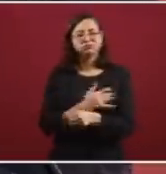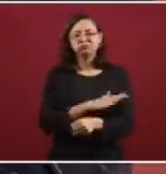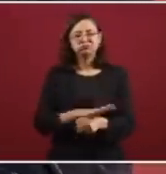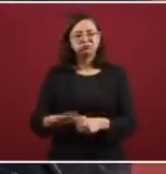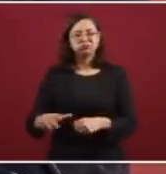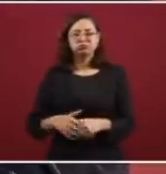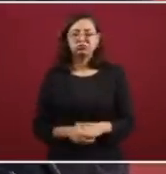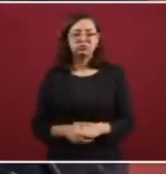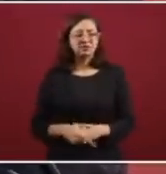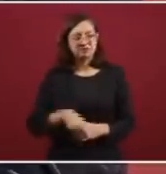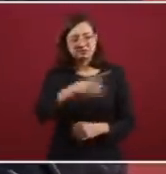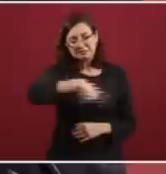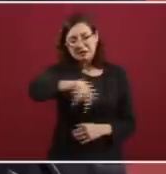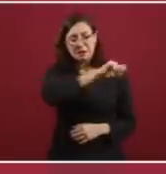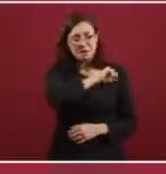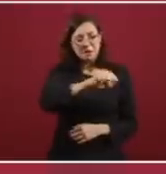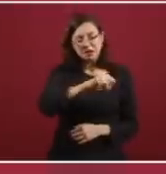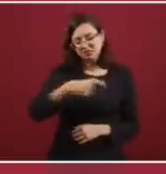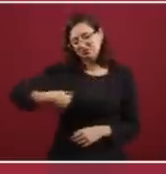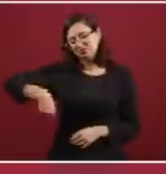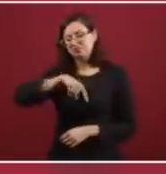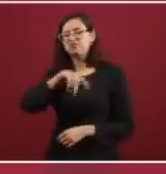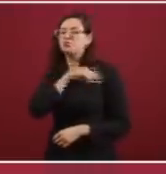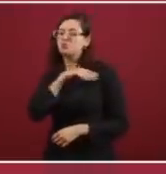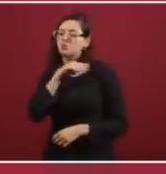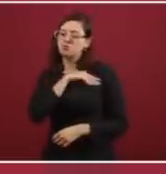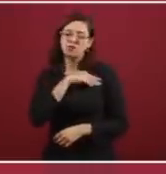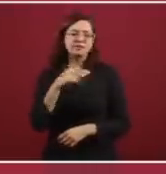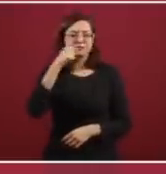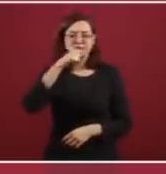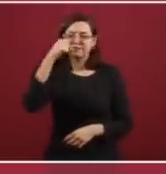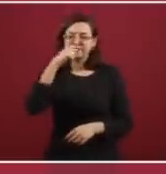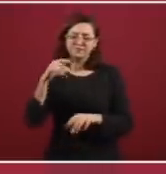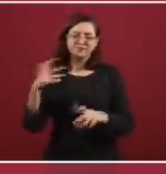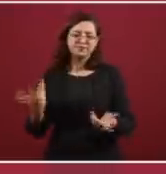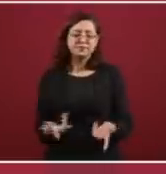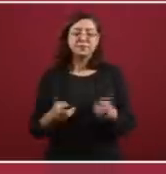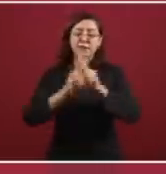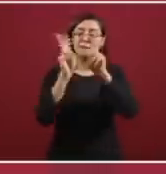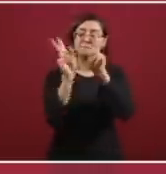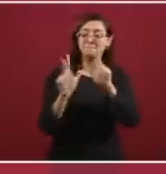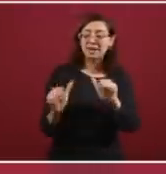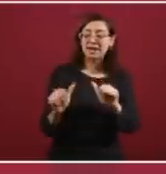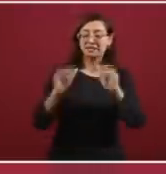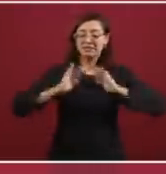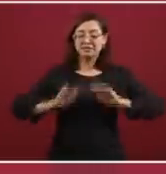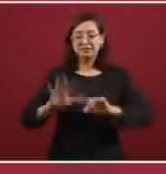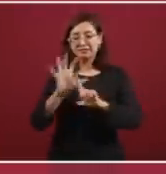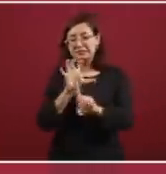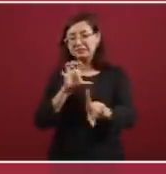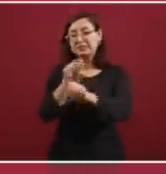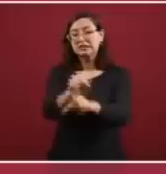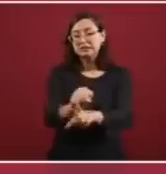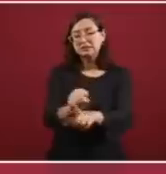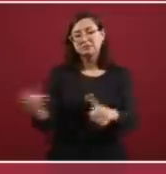El mal hay que enfrentarlo haciendo el bien. La paz y la tranquilidad son frutos de la